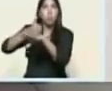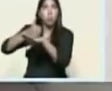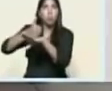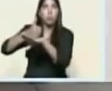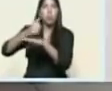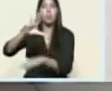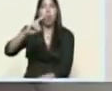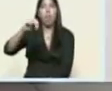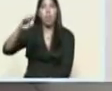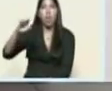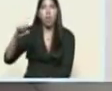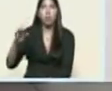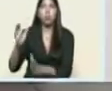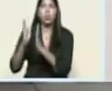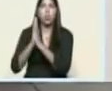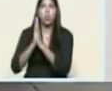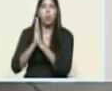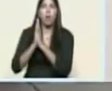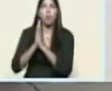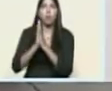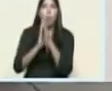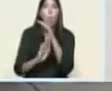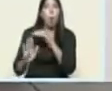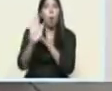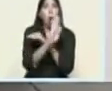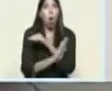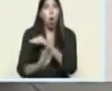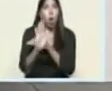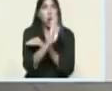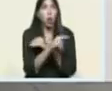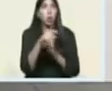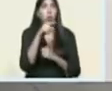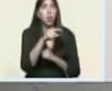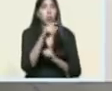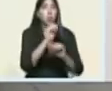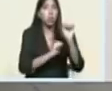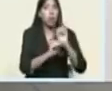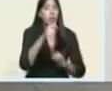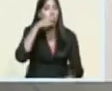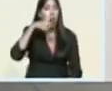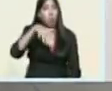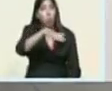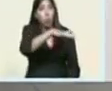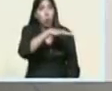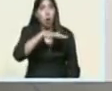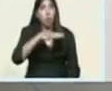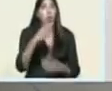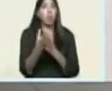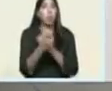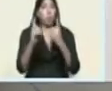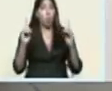de protección de la democracia venezolana, medidas especiales de protección de la